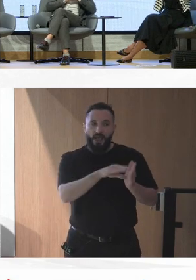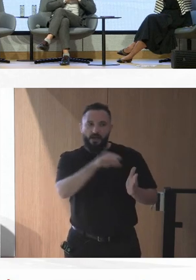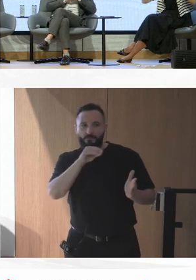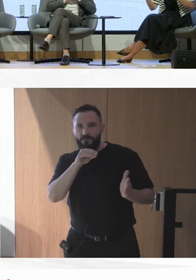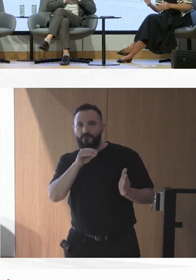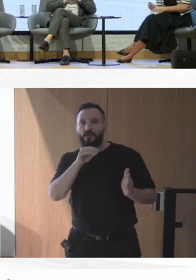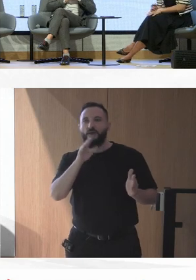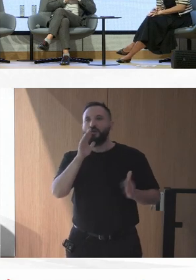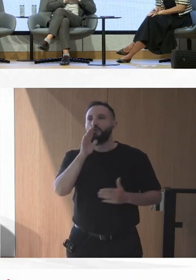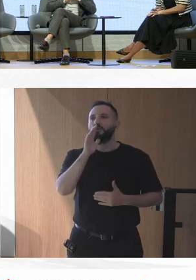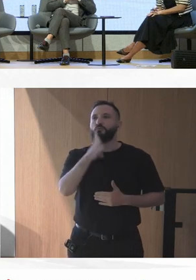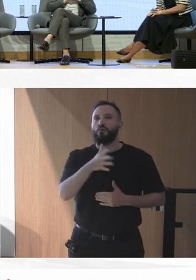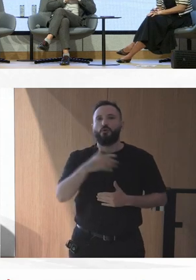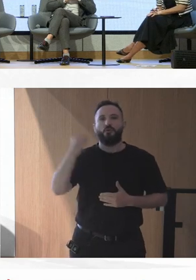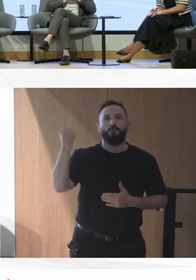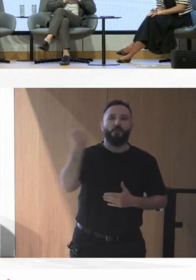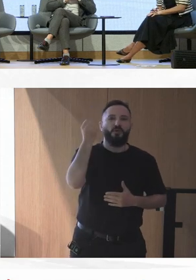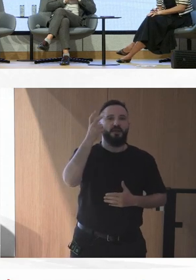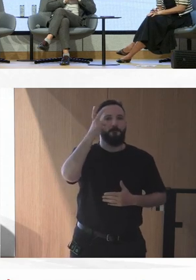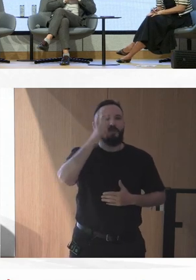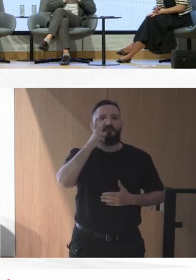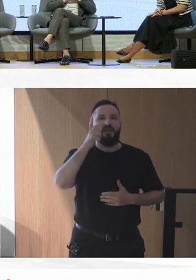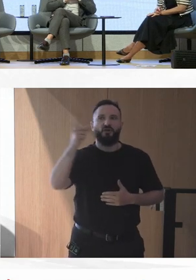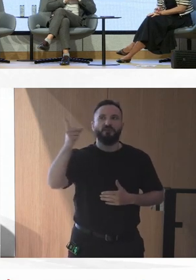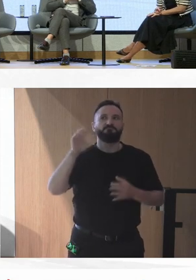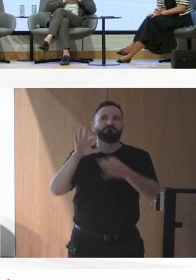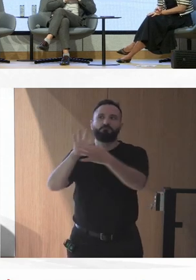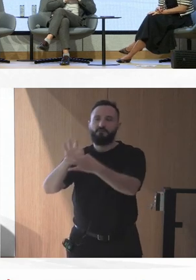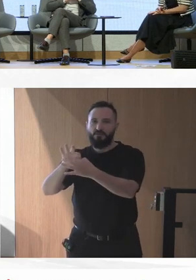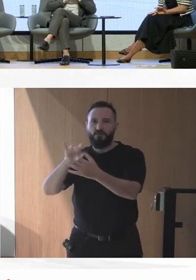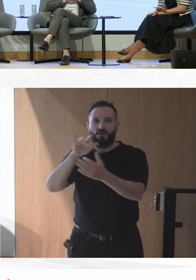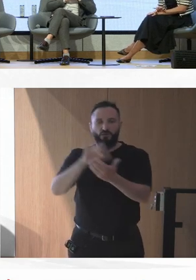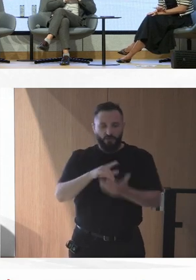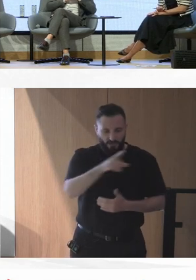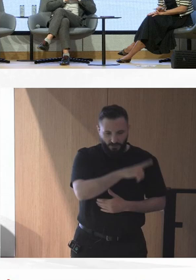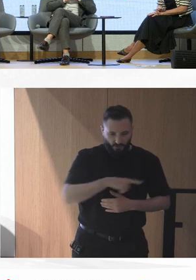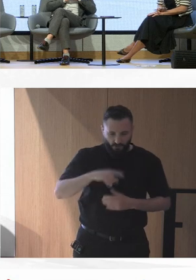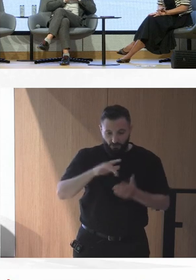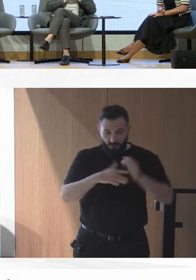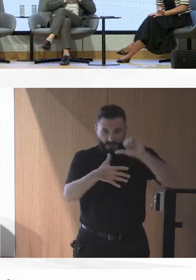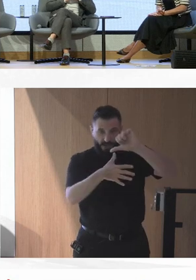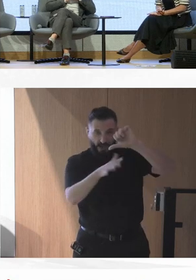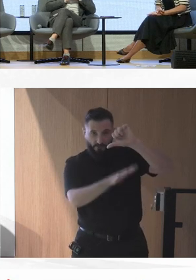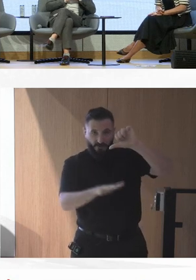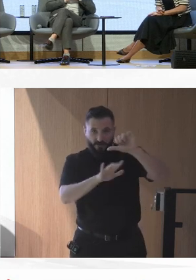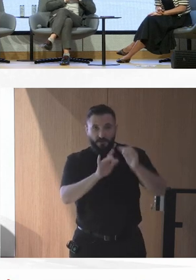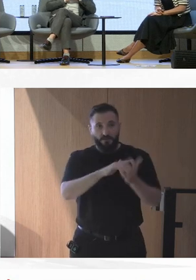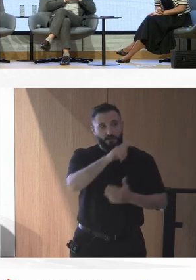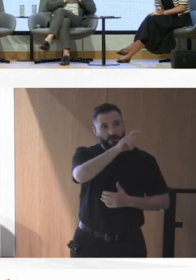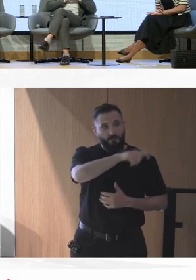un tema de poder y de privilegio, ¿no? Y es decir, hemos llevado y hemos entendido, y a nivel de América Latina, ¿no? Hay casos de